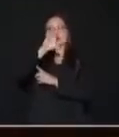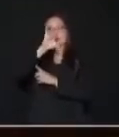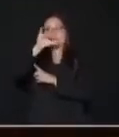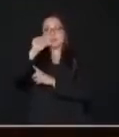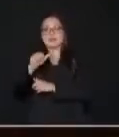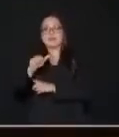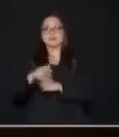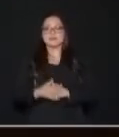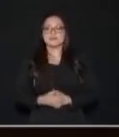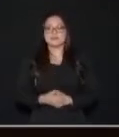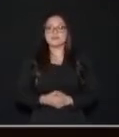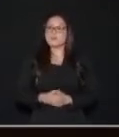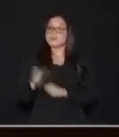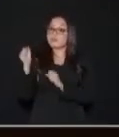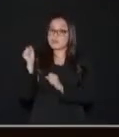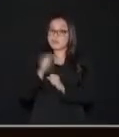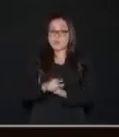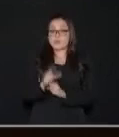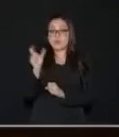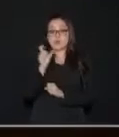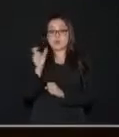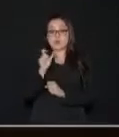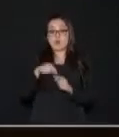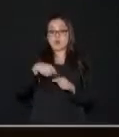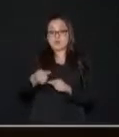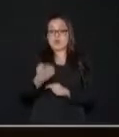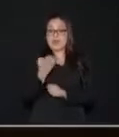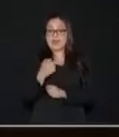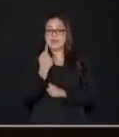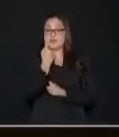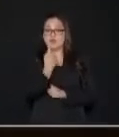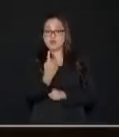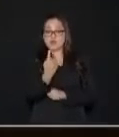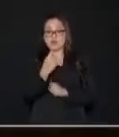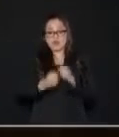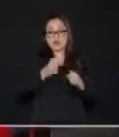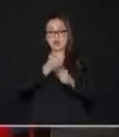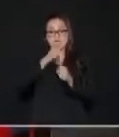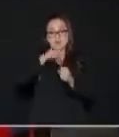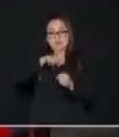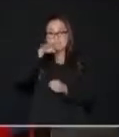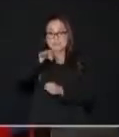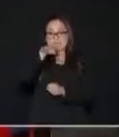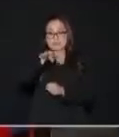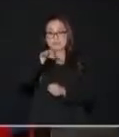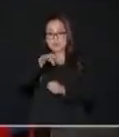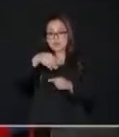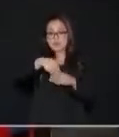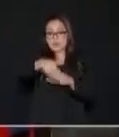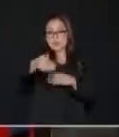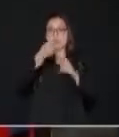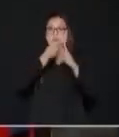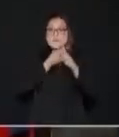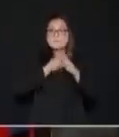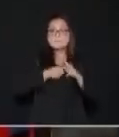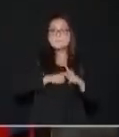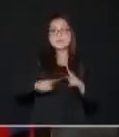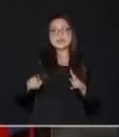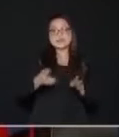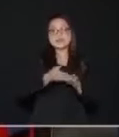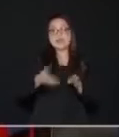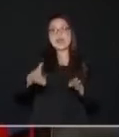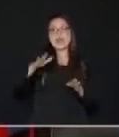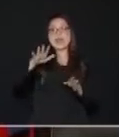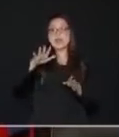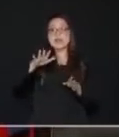asimismo desde el primero de enero próximo entrará en vigor en la